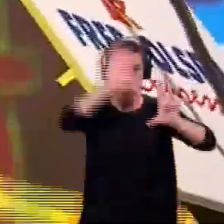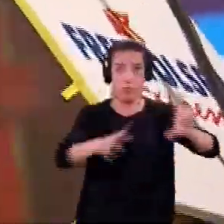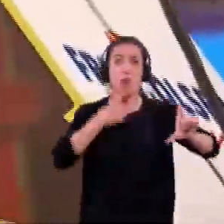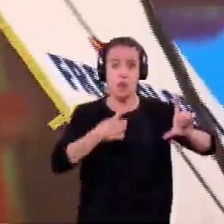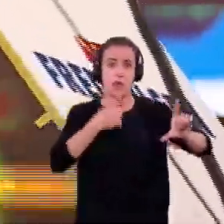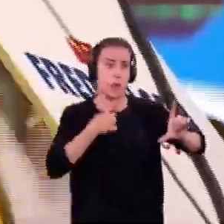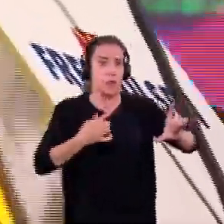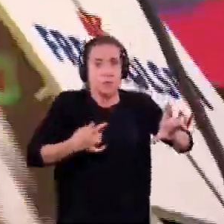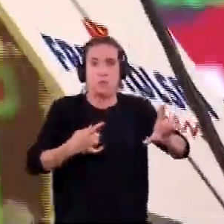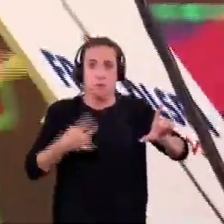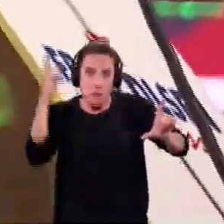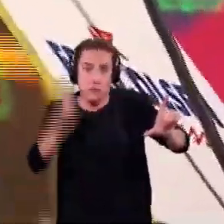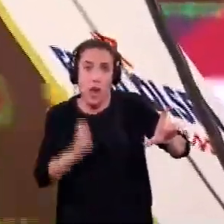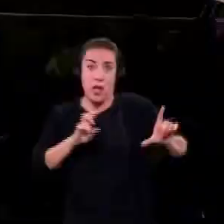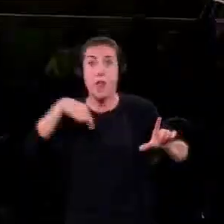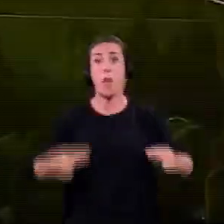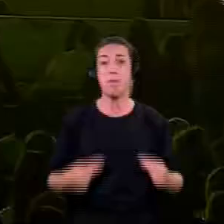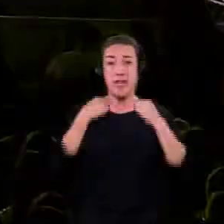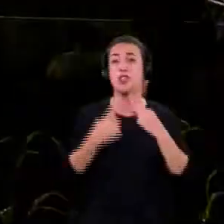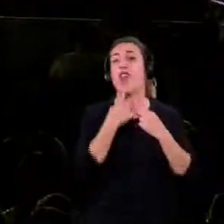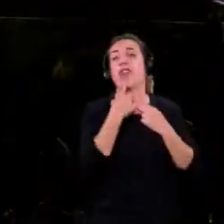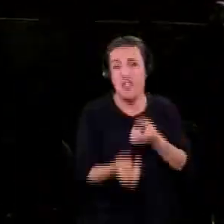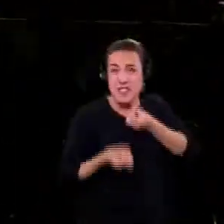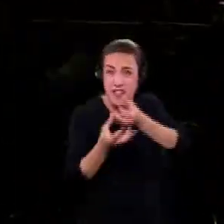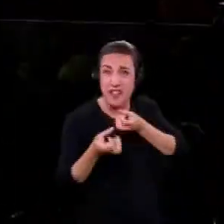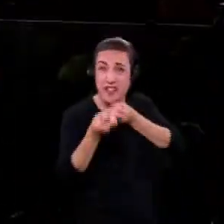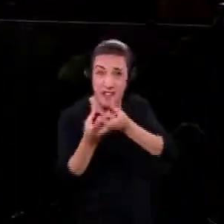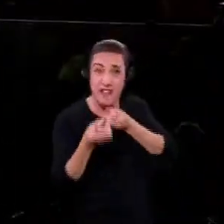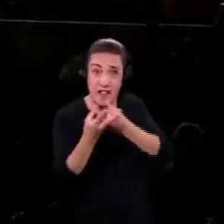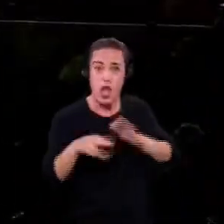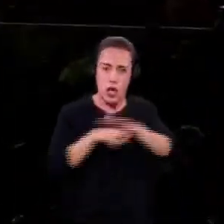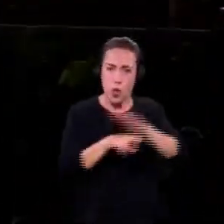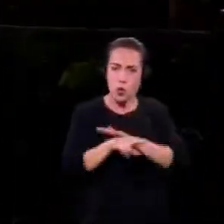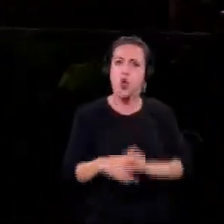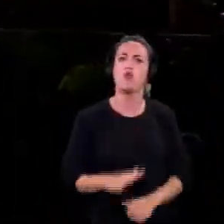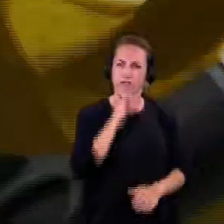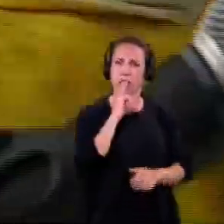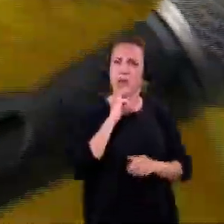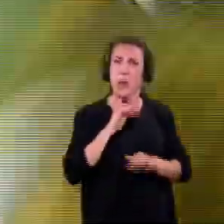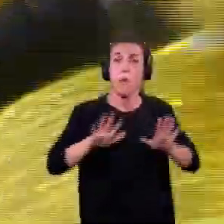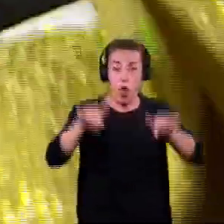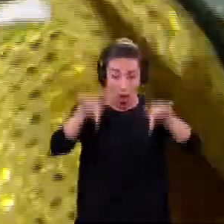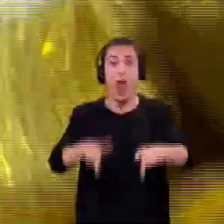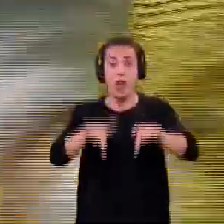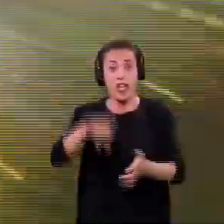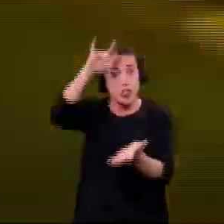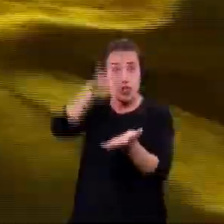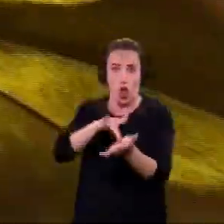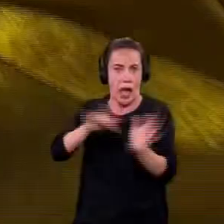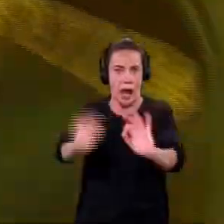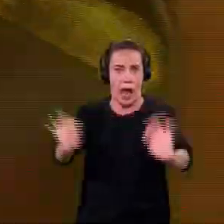luego el ministro declara que son suficientes los medios, pero aquí no viene para dar